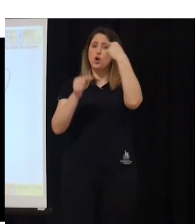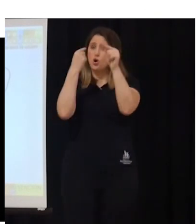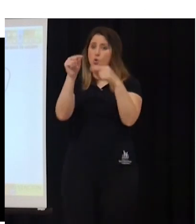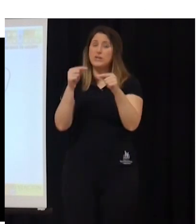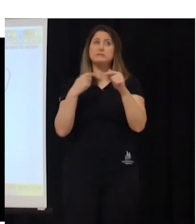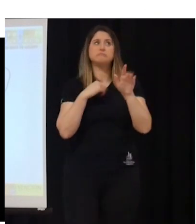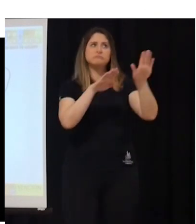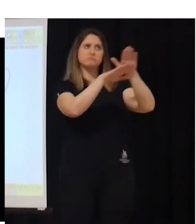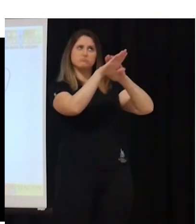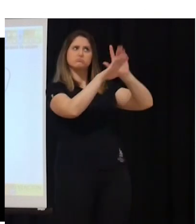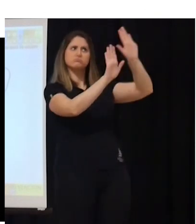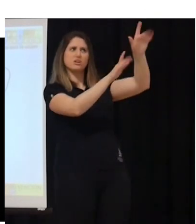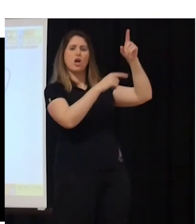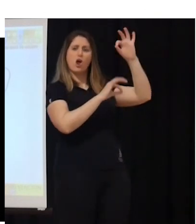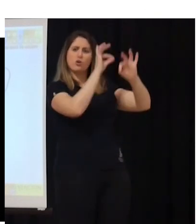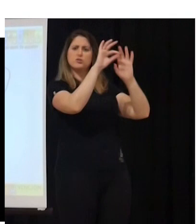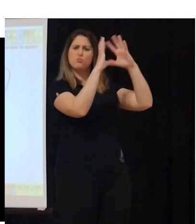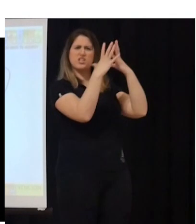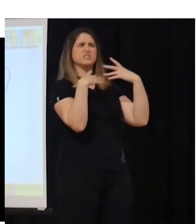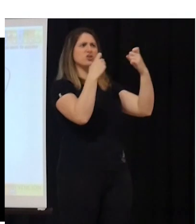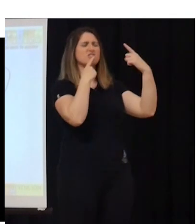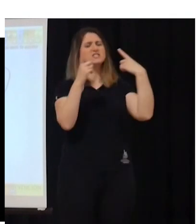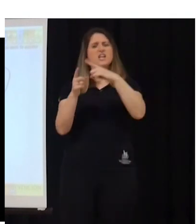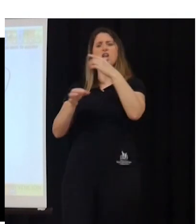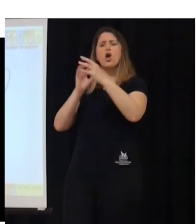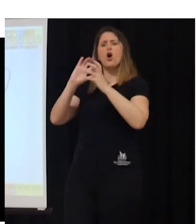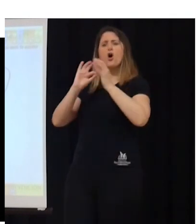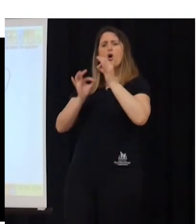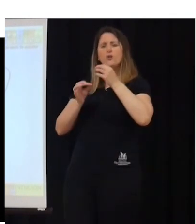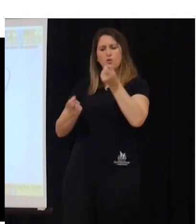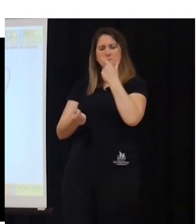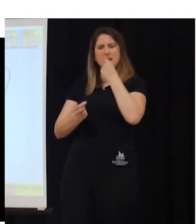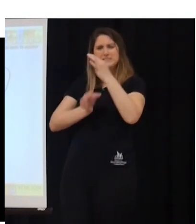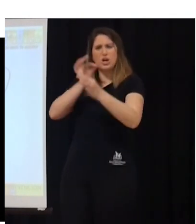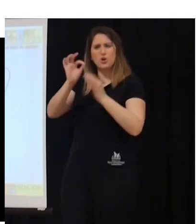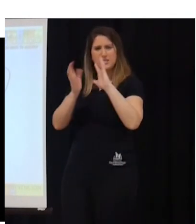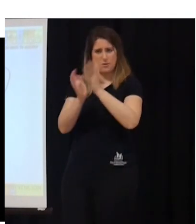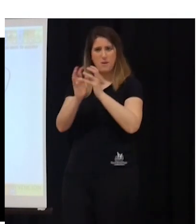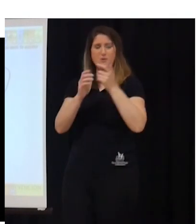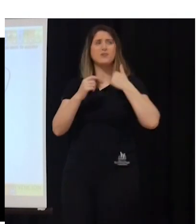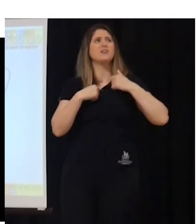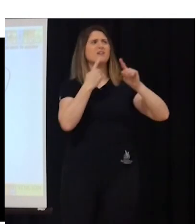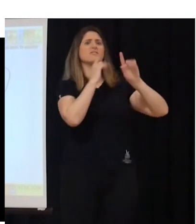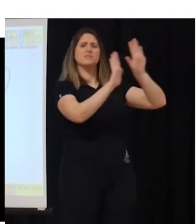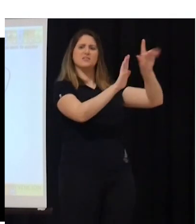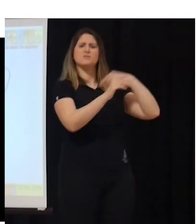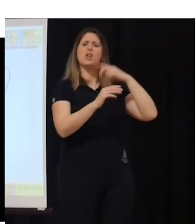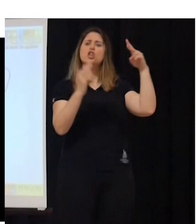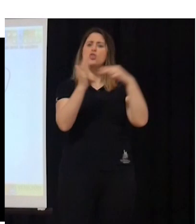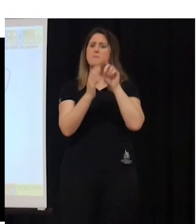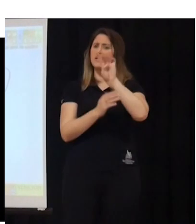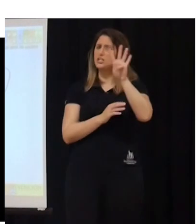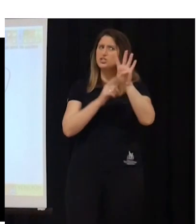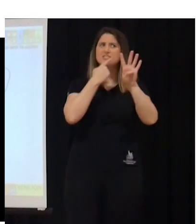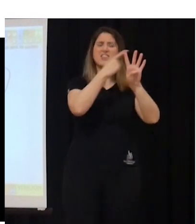OMS. En primer lugar, porque eso son información de 2014, hoy en día sabemos que eso